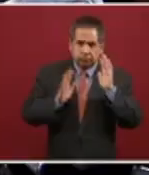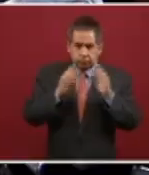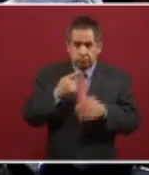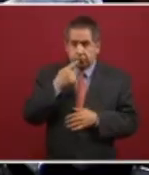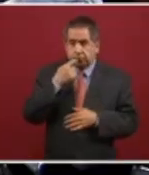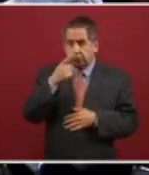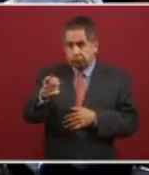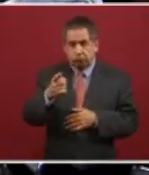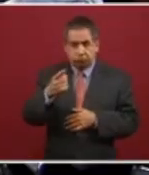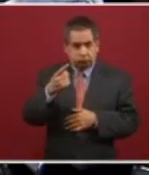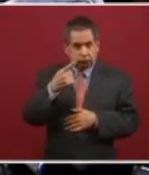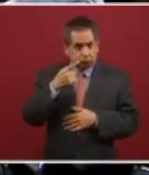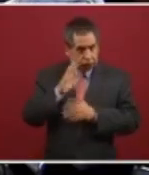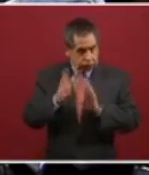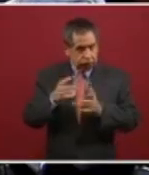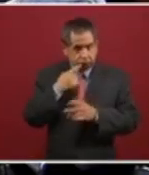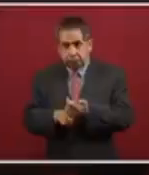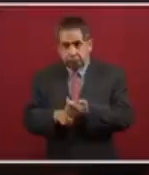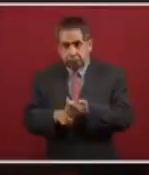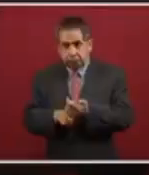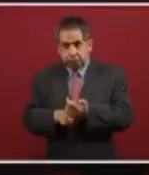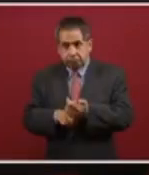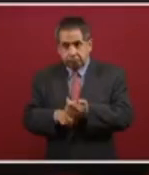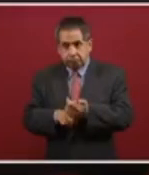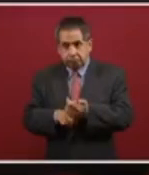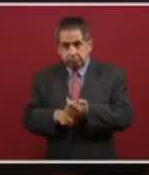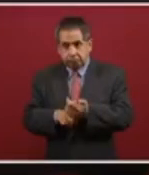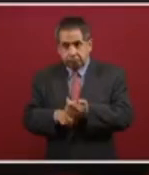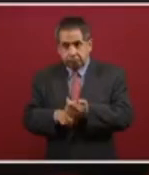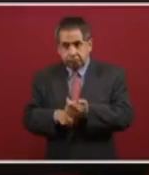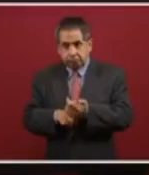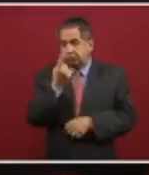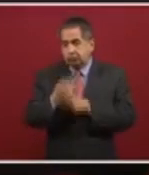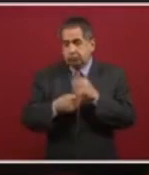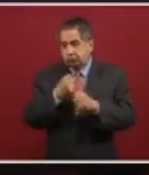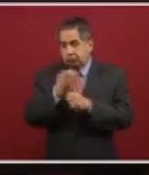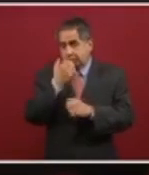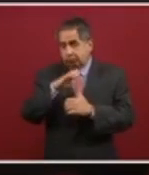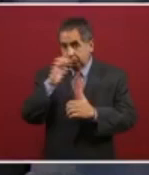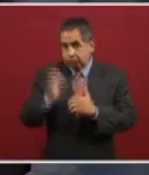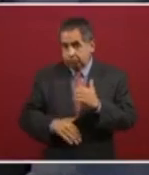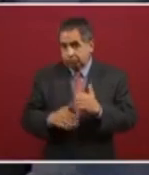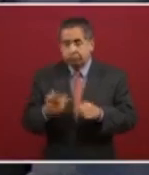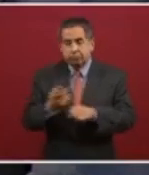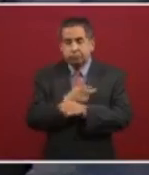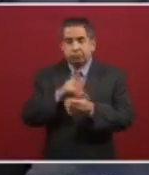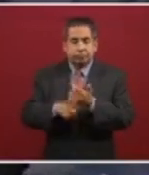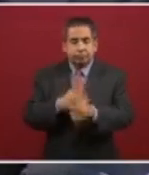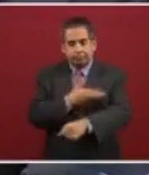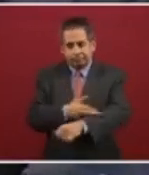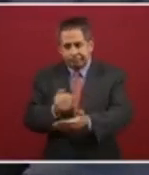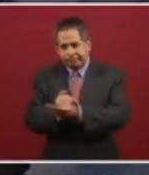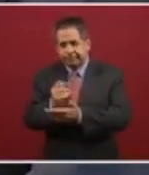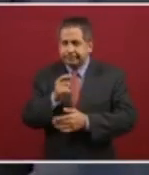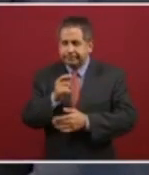convirtió en denuncia. Mañana… El ciclo escolar va a terminar. Preguntarle si ya tomaron alguna decisión en casa.